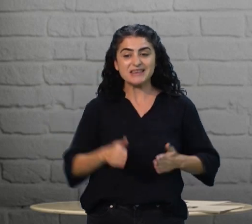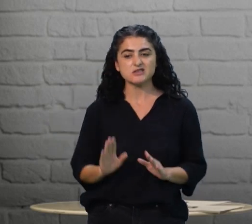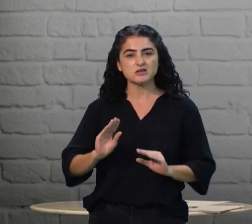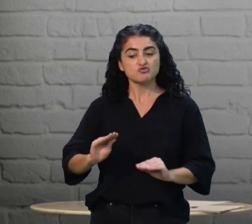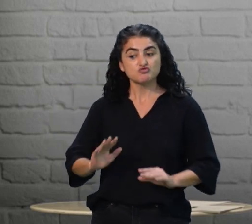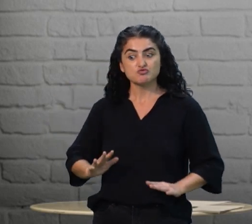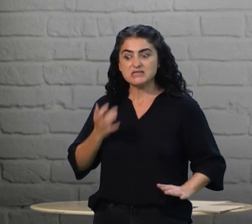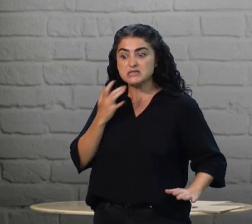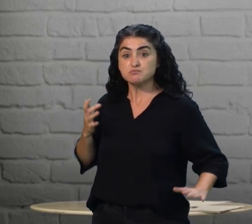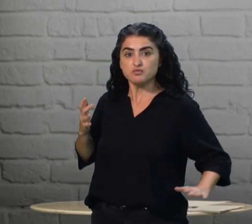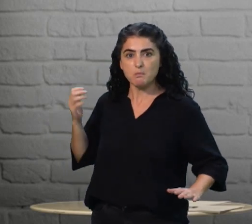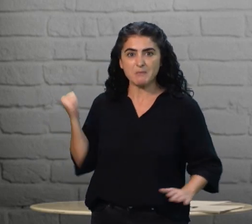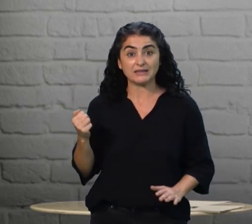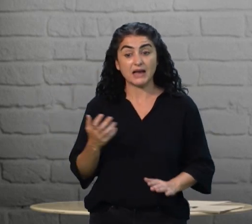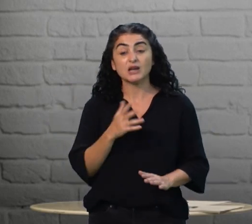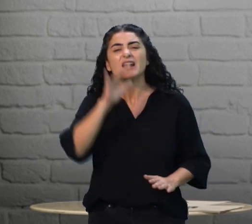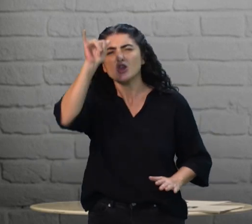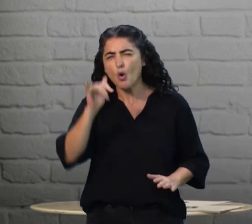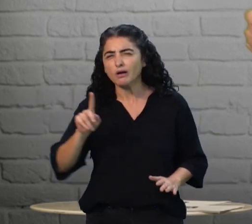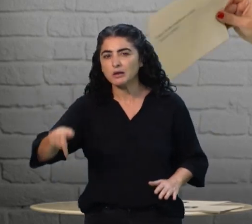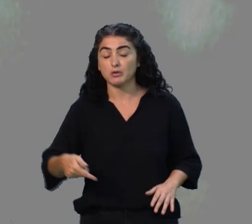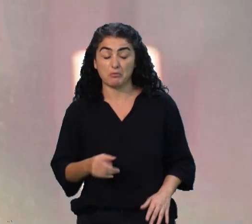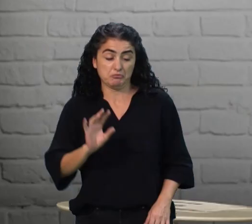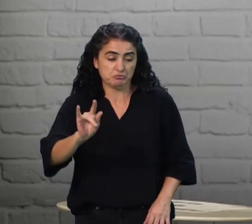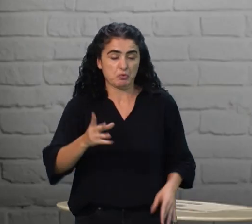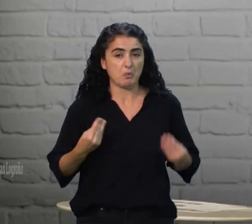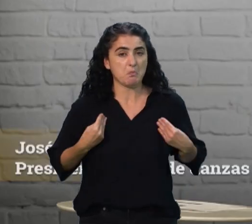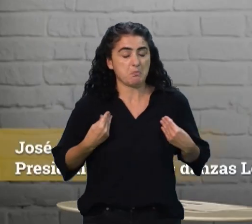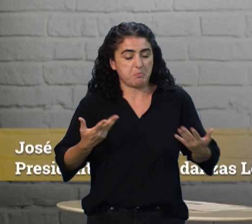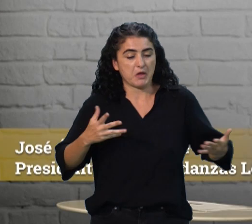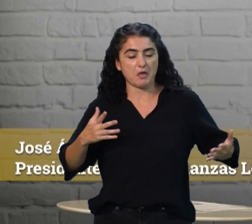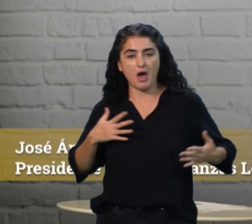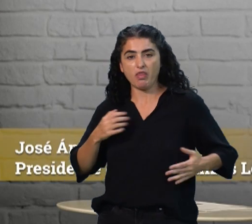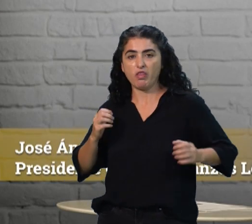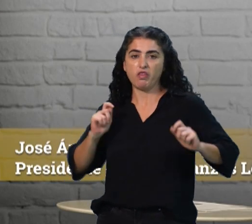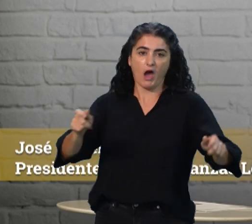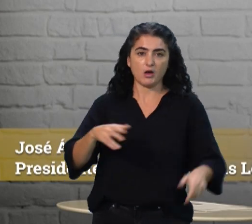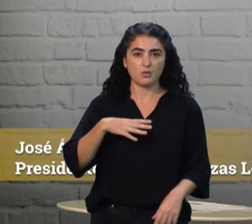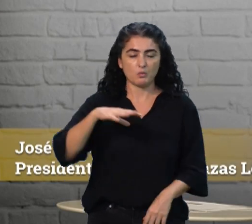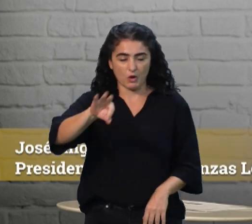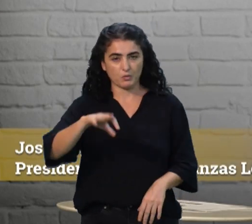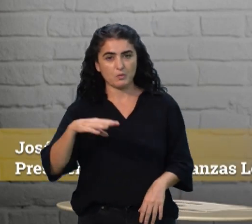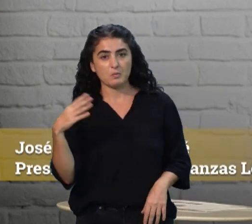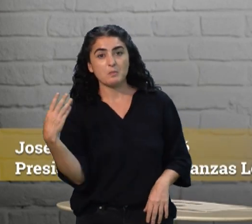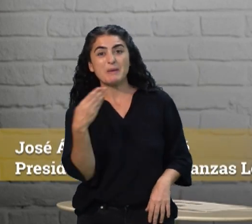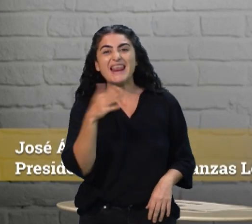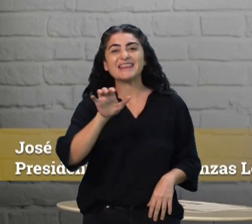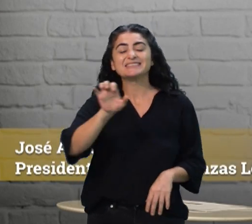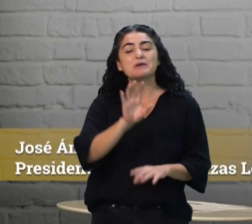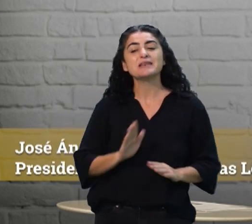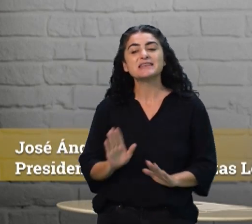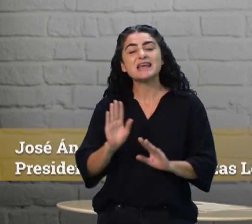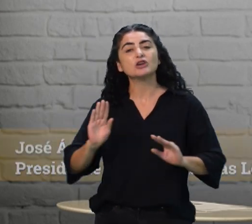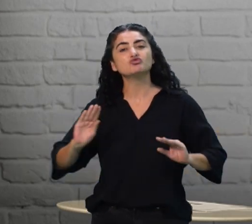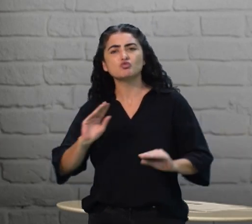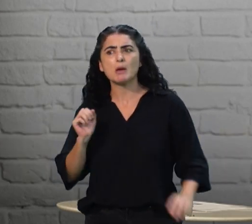Pues también podría dar mi vida Belén estal mataba por su hija y tú por La Rioja